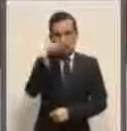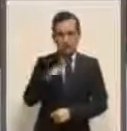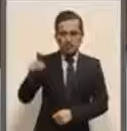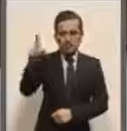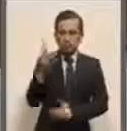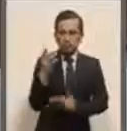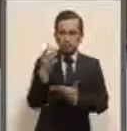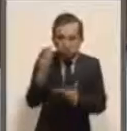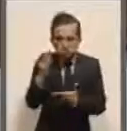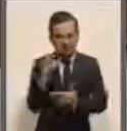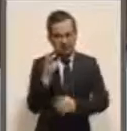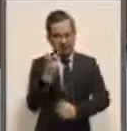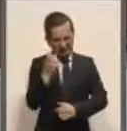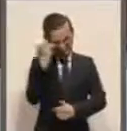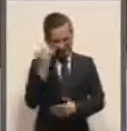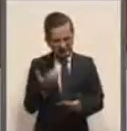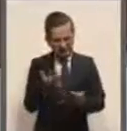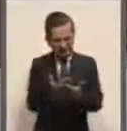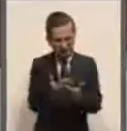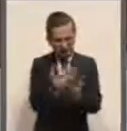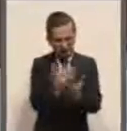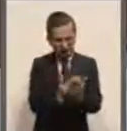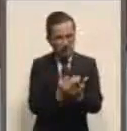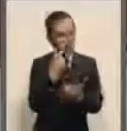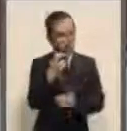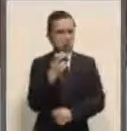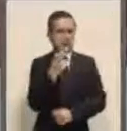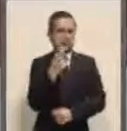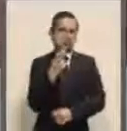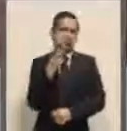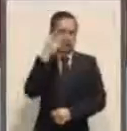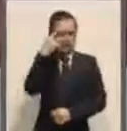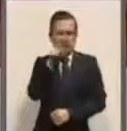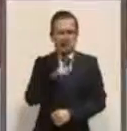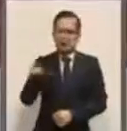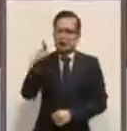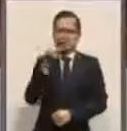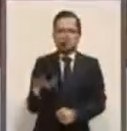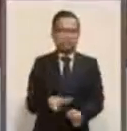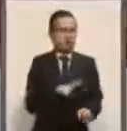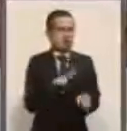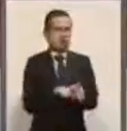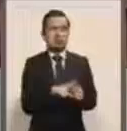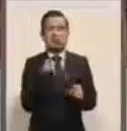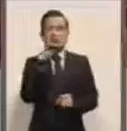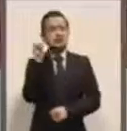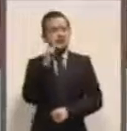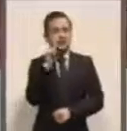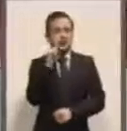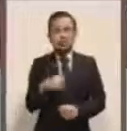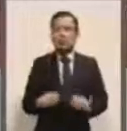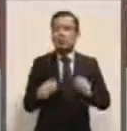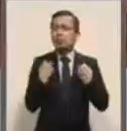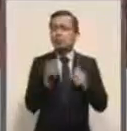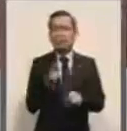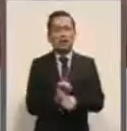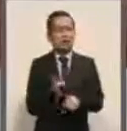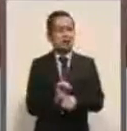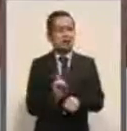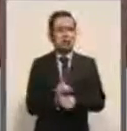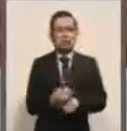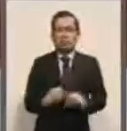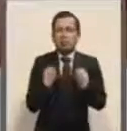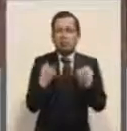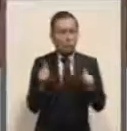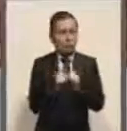ellos esta iniciativa que les va a ser muy natural porque ellos viven con la tecnología y desde